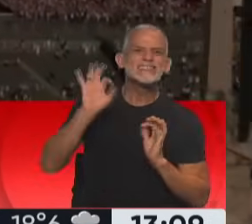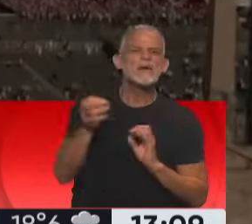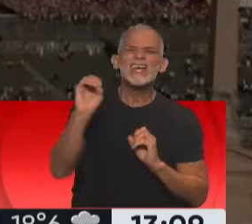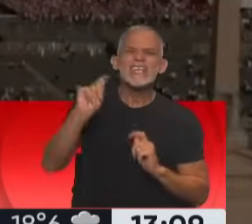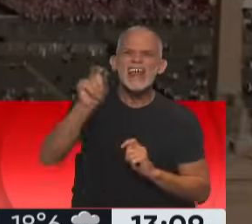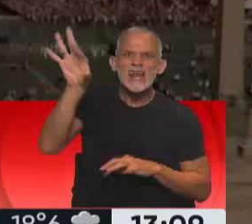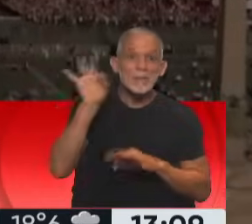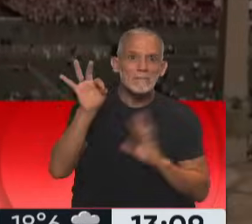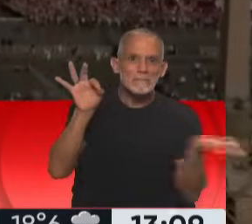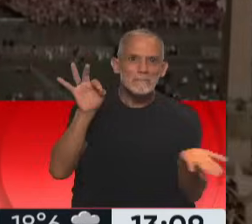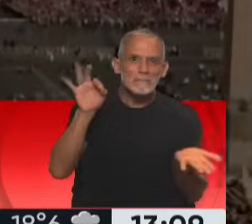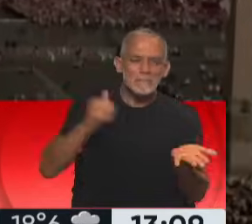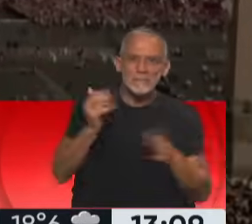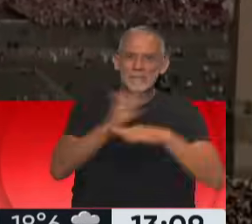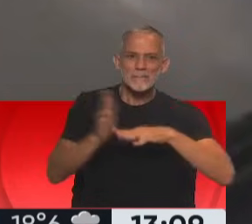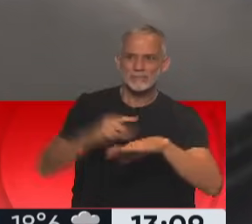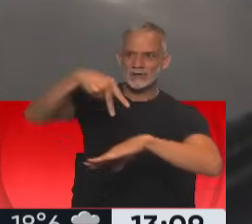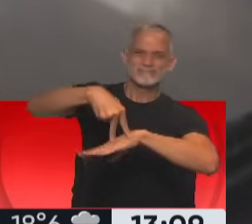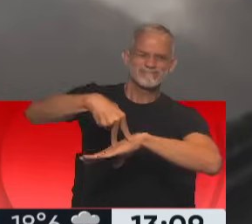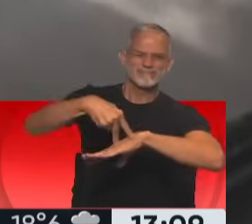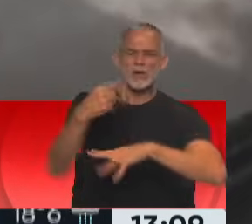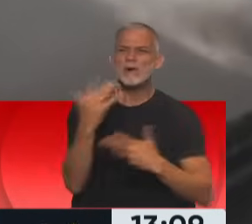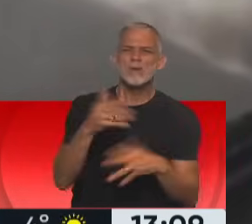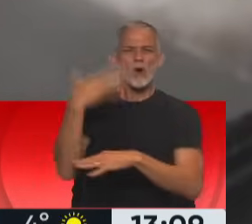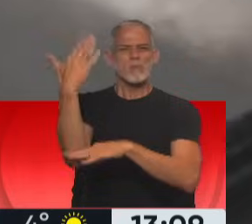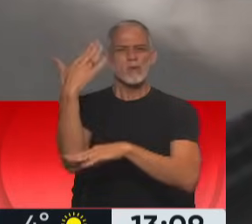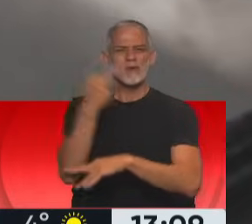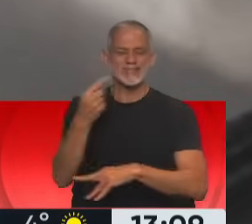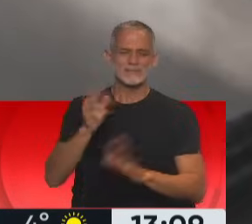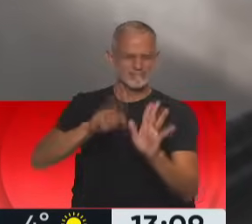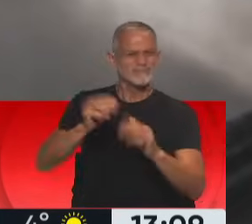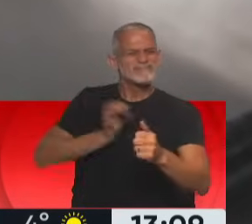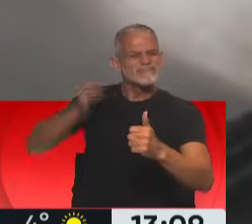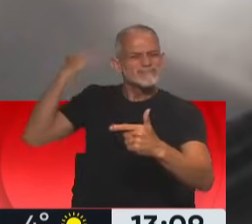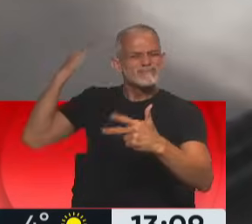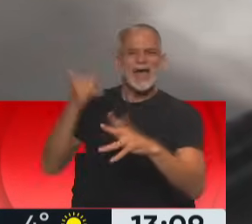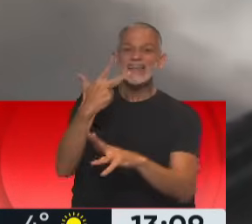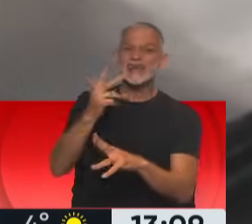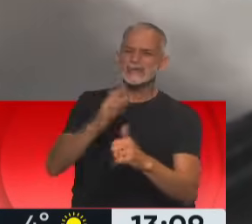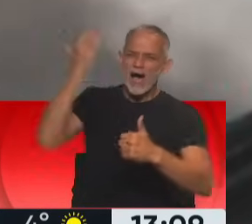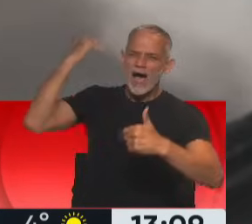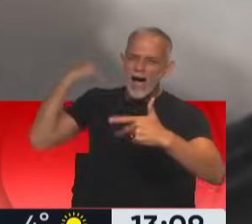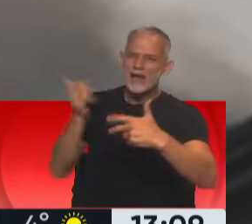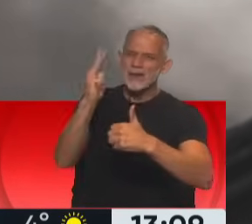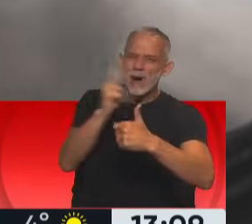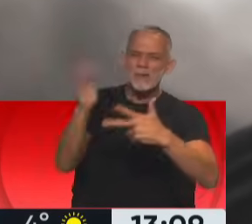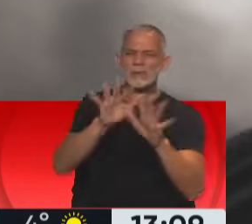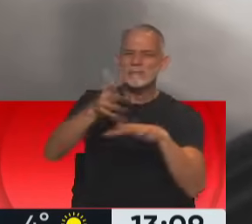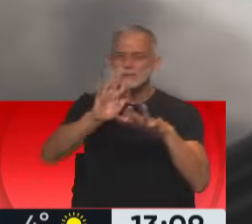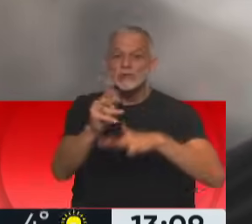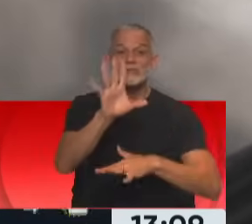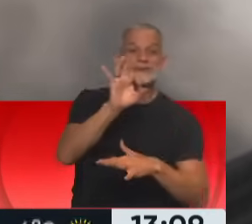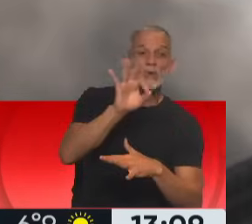el nombre del nuevo pontífice si nos guiamos por los últimos 3 papados? Entre 50